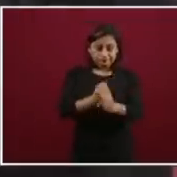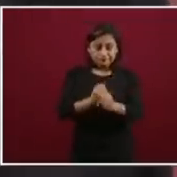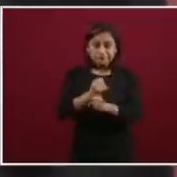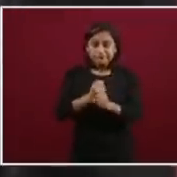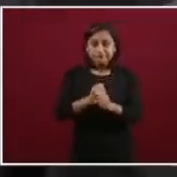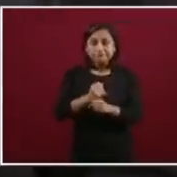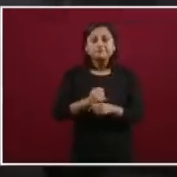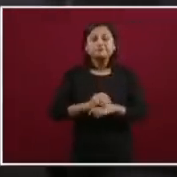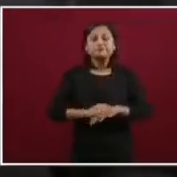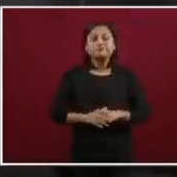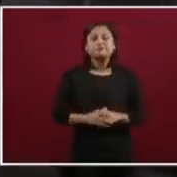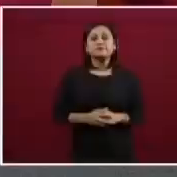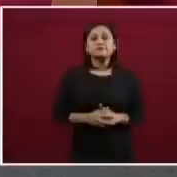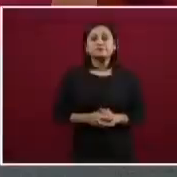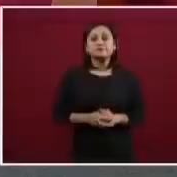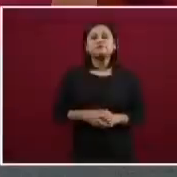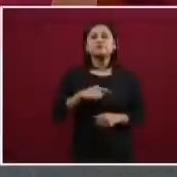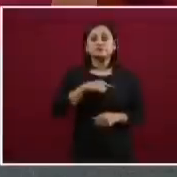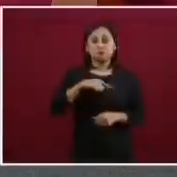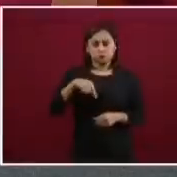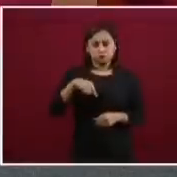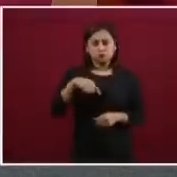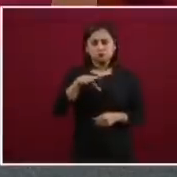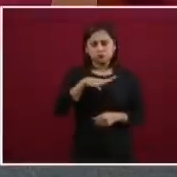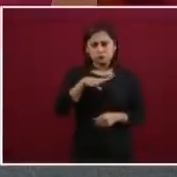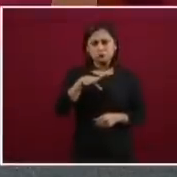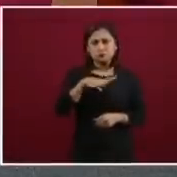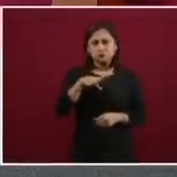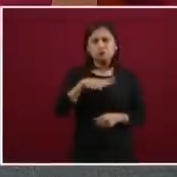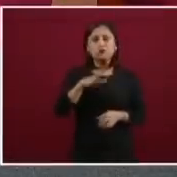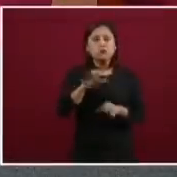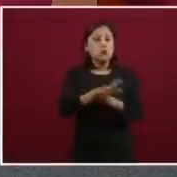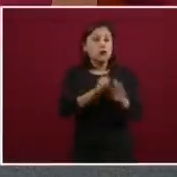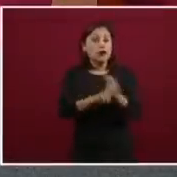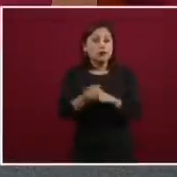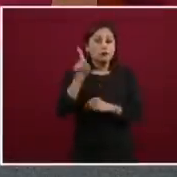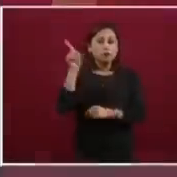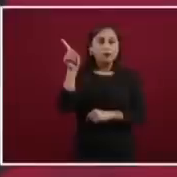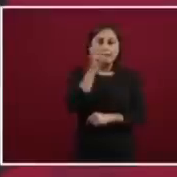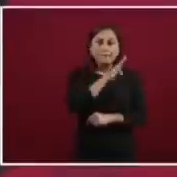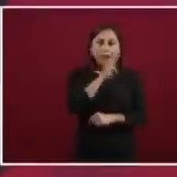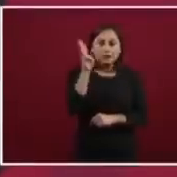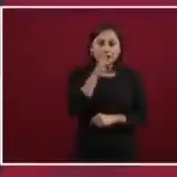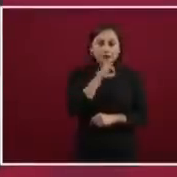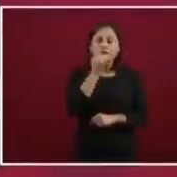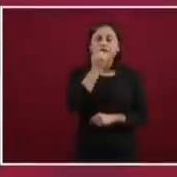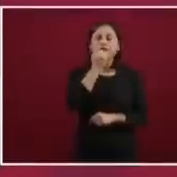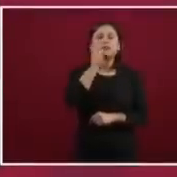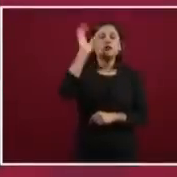tenemos datos ahora en mazatlán en culiacán perdón